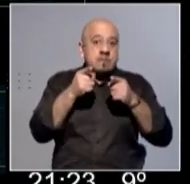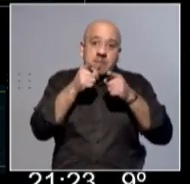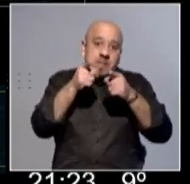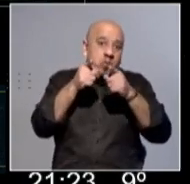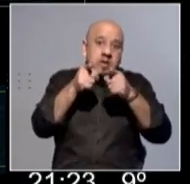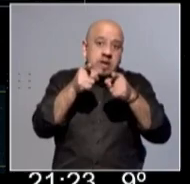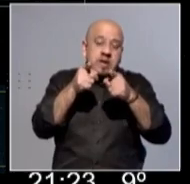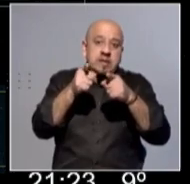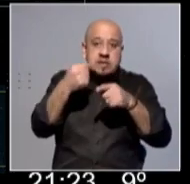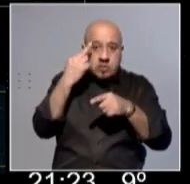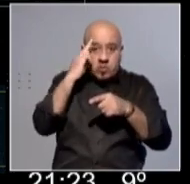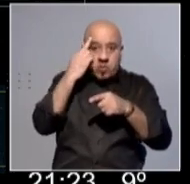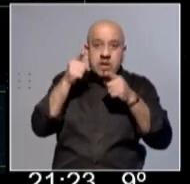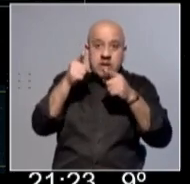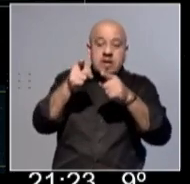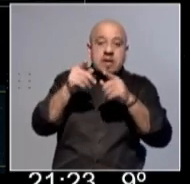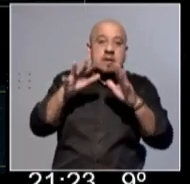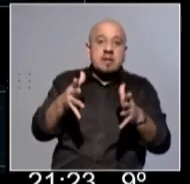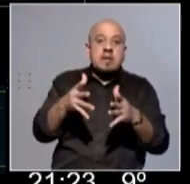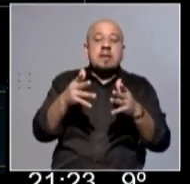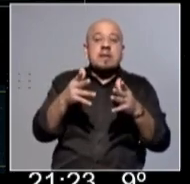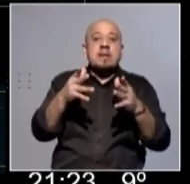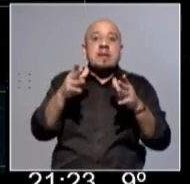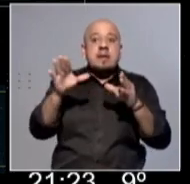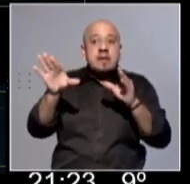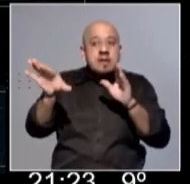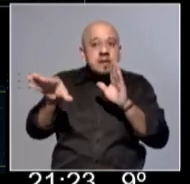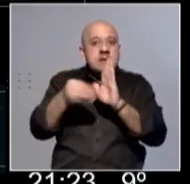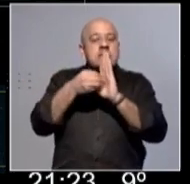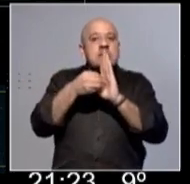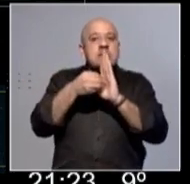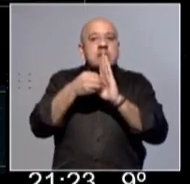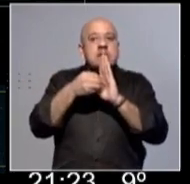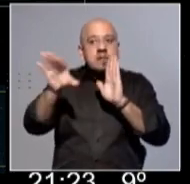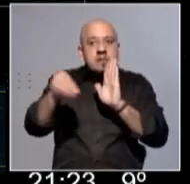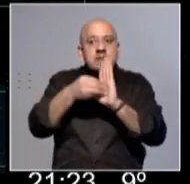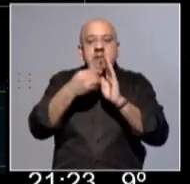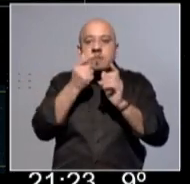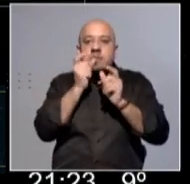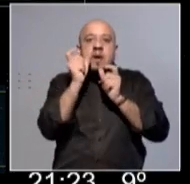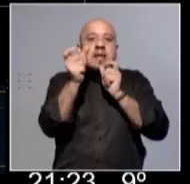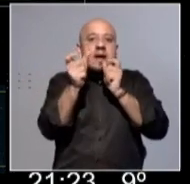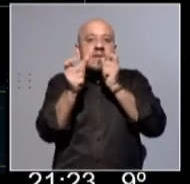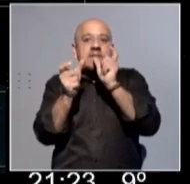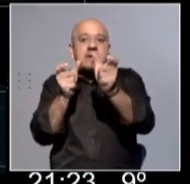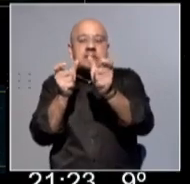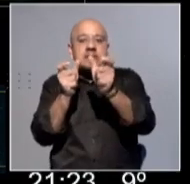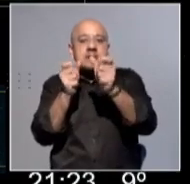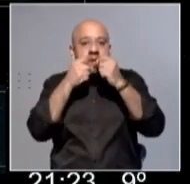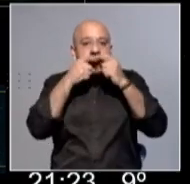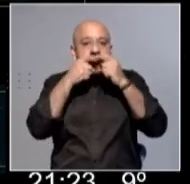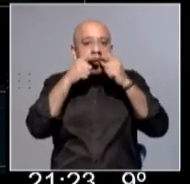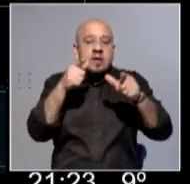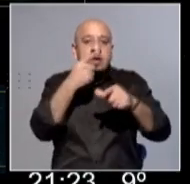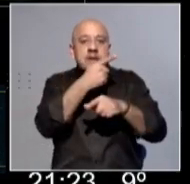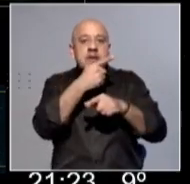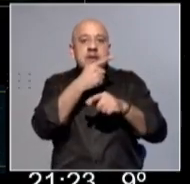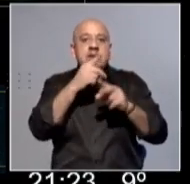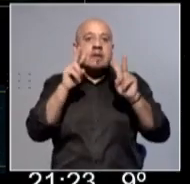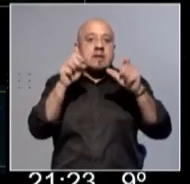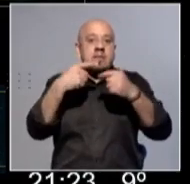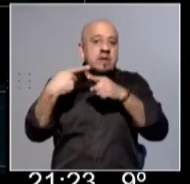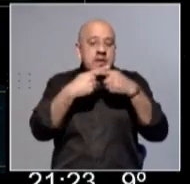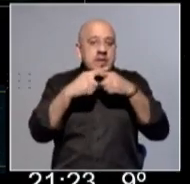ustedes están empezando a incluir conceptos y palabras del lenguaje político de la